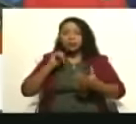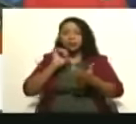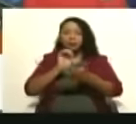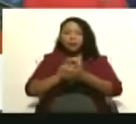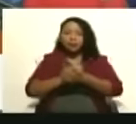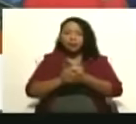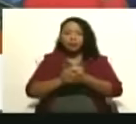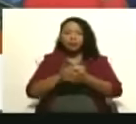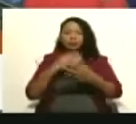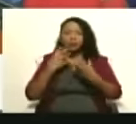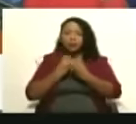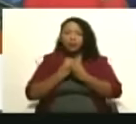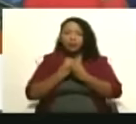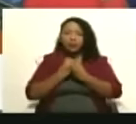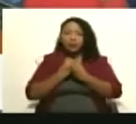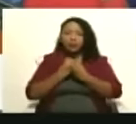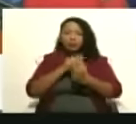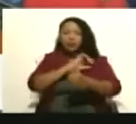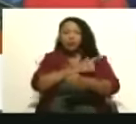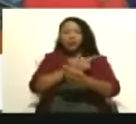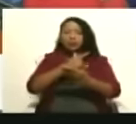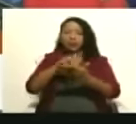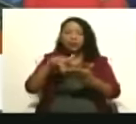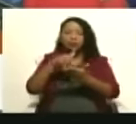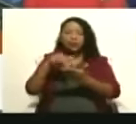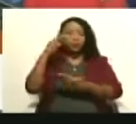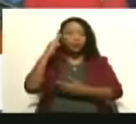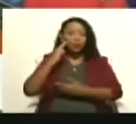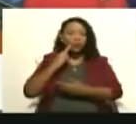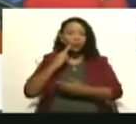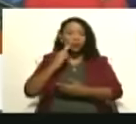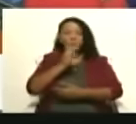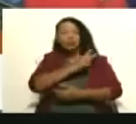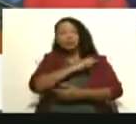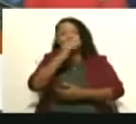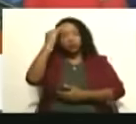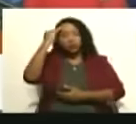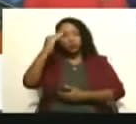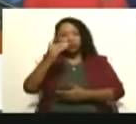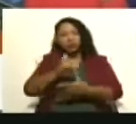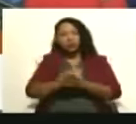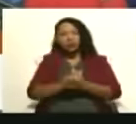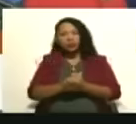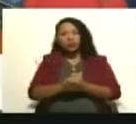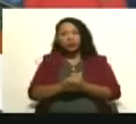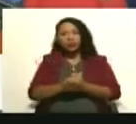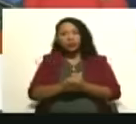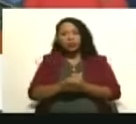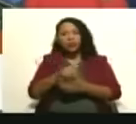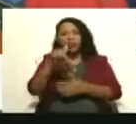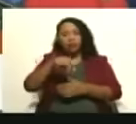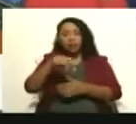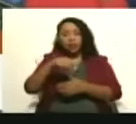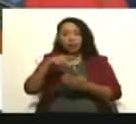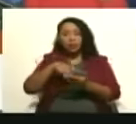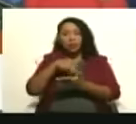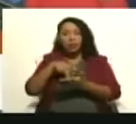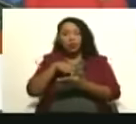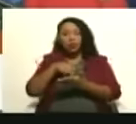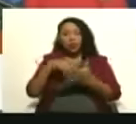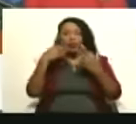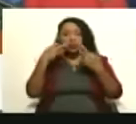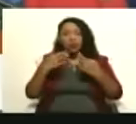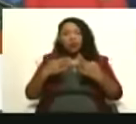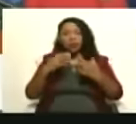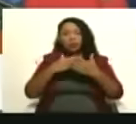compañeros de la Fuerza Armada Nacional Bolivariana, generales, almirantes, están aquí presentes, oficiales,